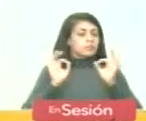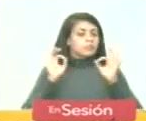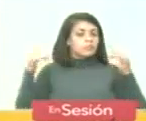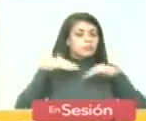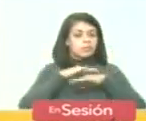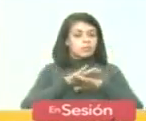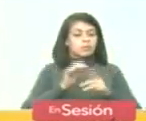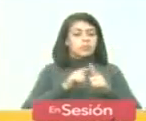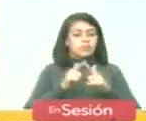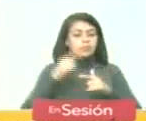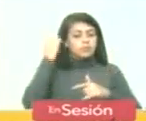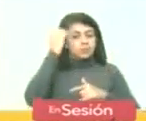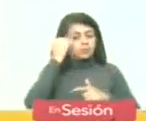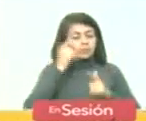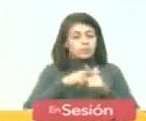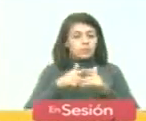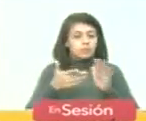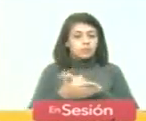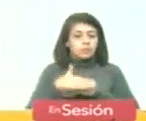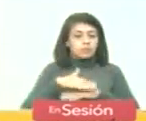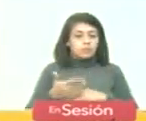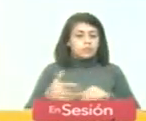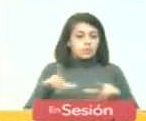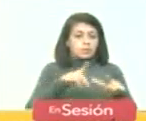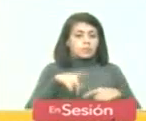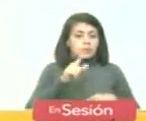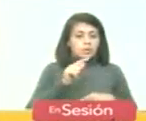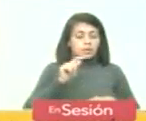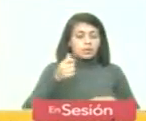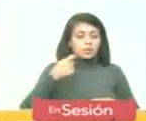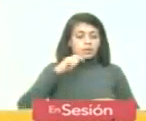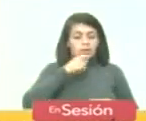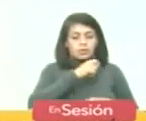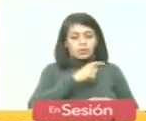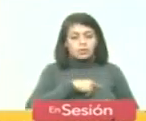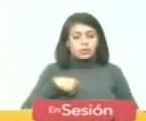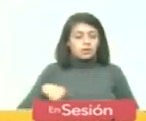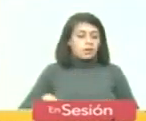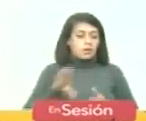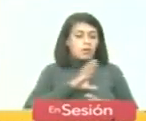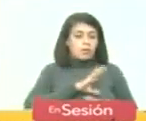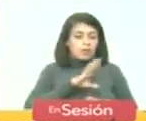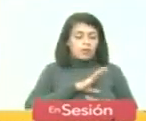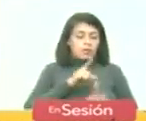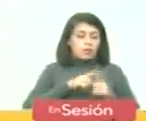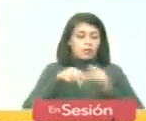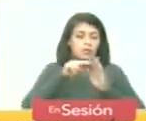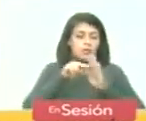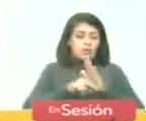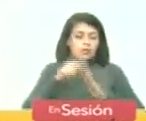integral. Considerando que la región de Taiwán es parte del territorio chino y que la resolución